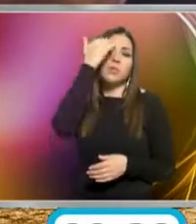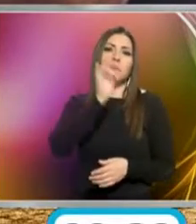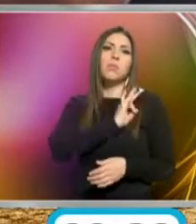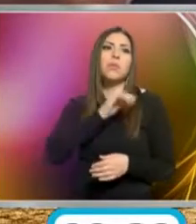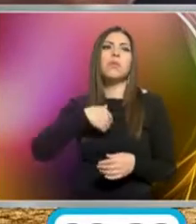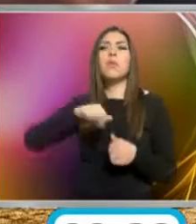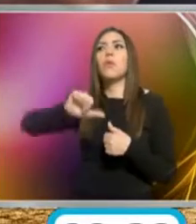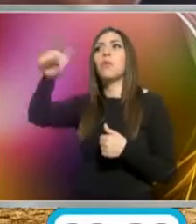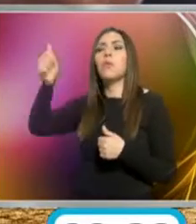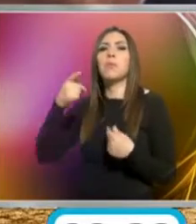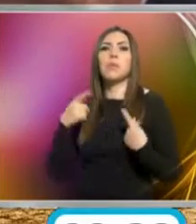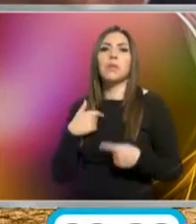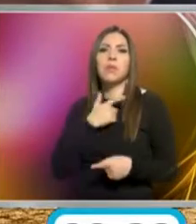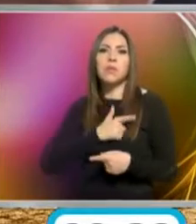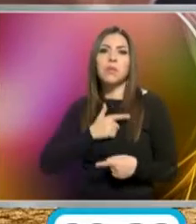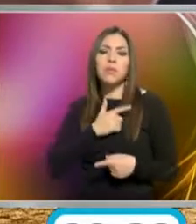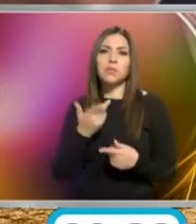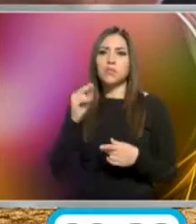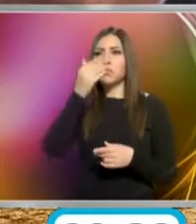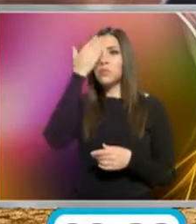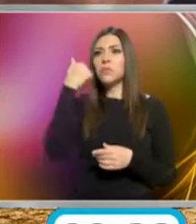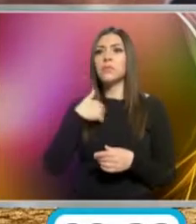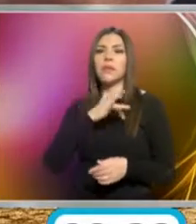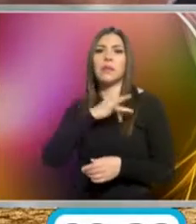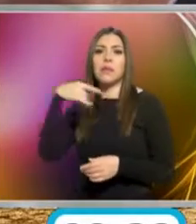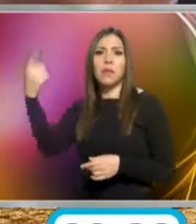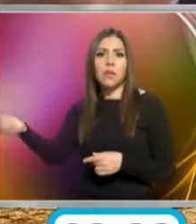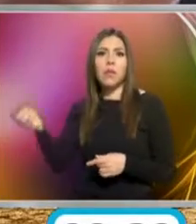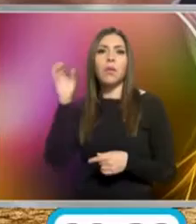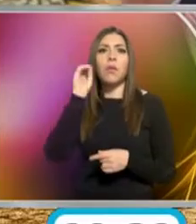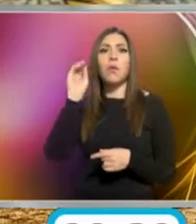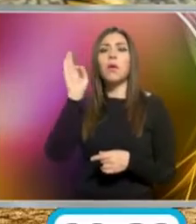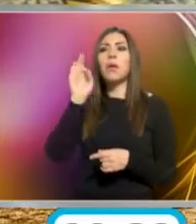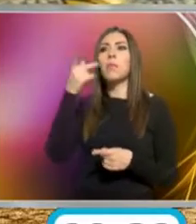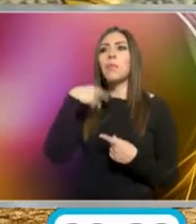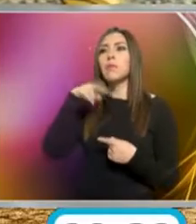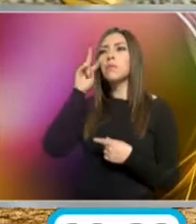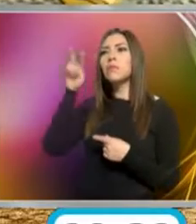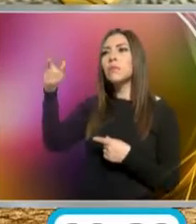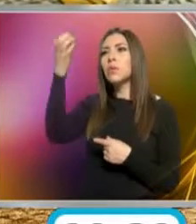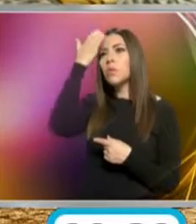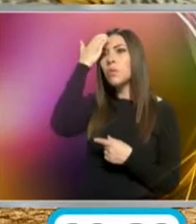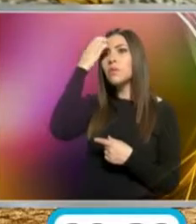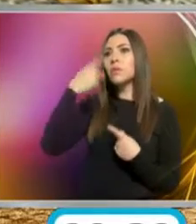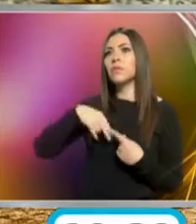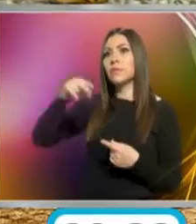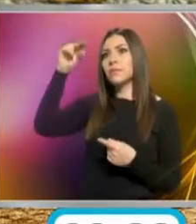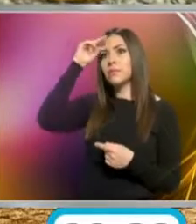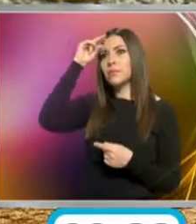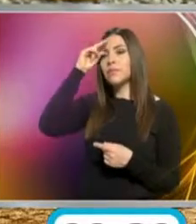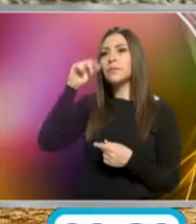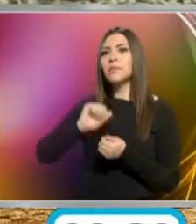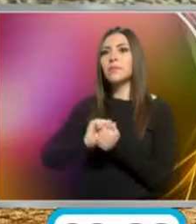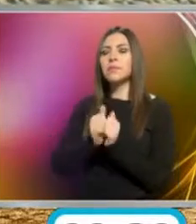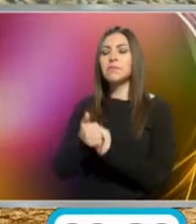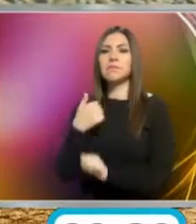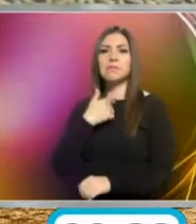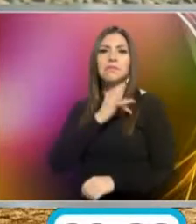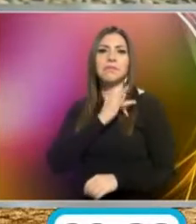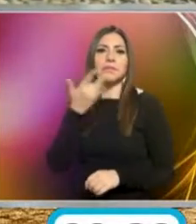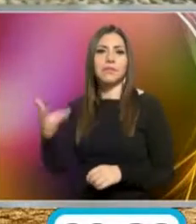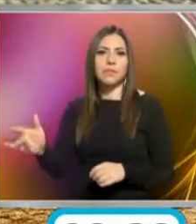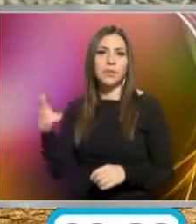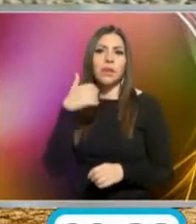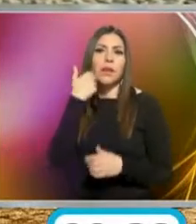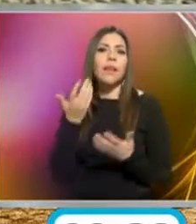personas, que haya oportunidad, que me atraiga a alguien por alguna razón, incluso intelectual. ¿No? Puede ser que alguien intelectualmente te sea muy atractivo y tengas esa